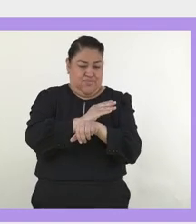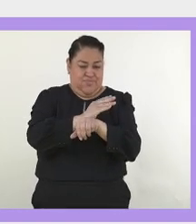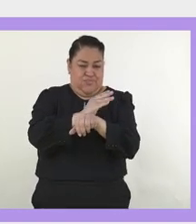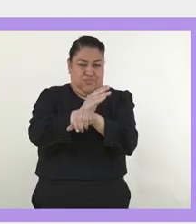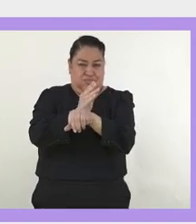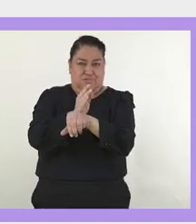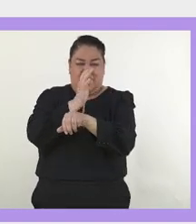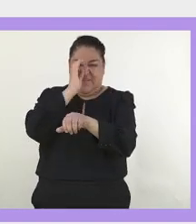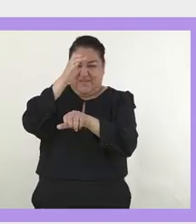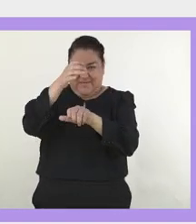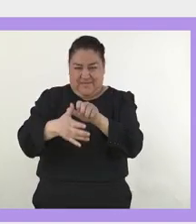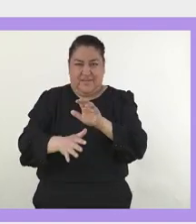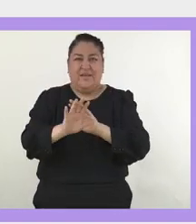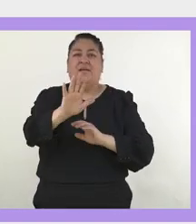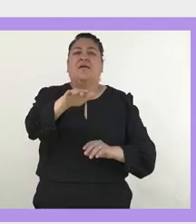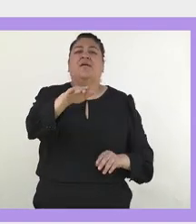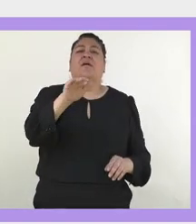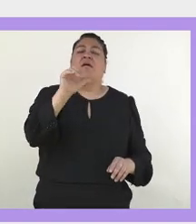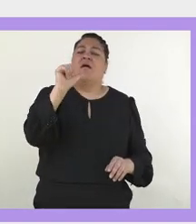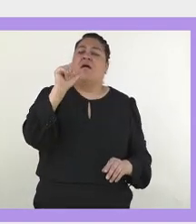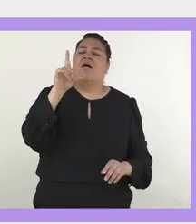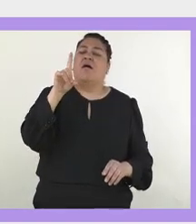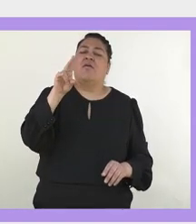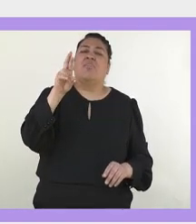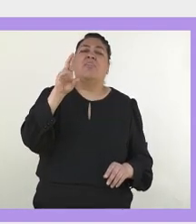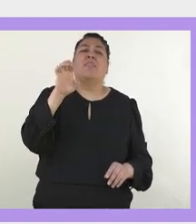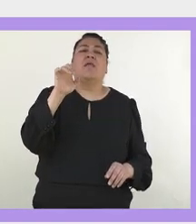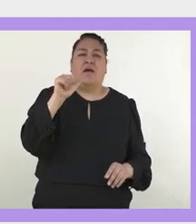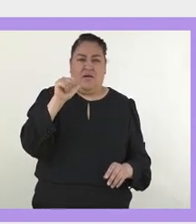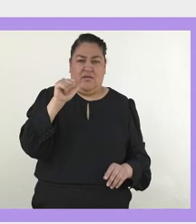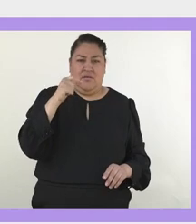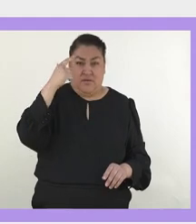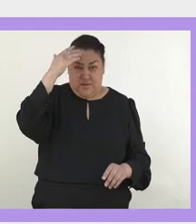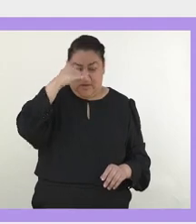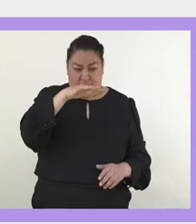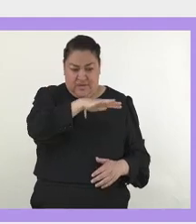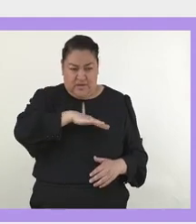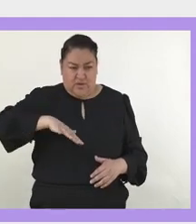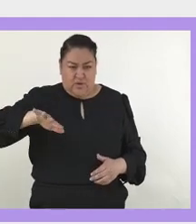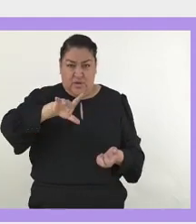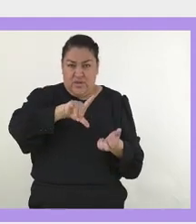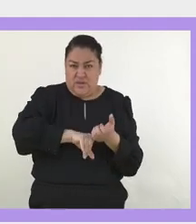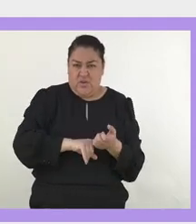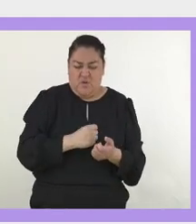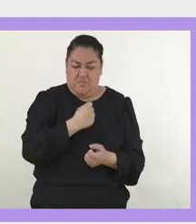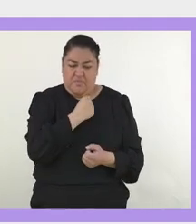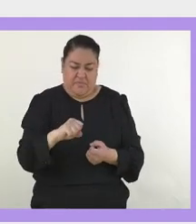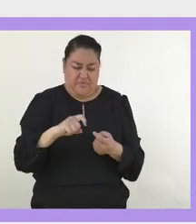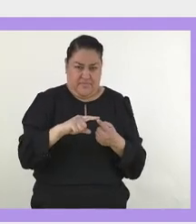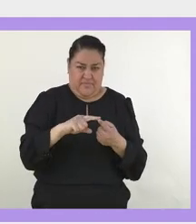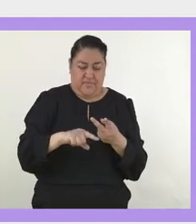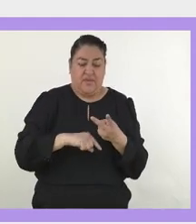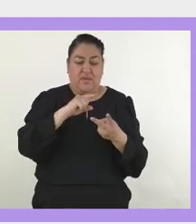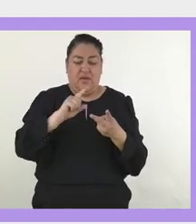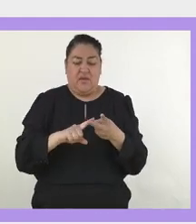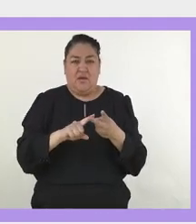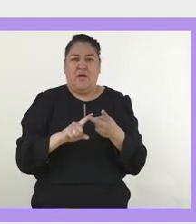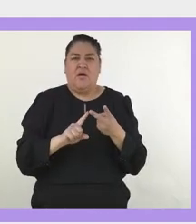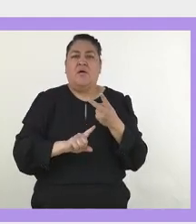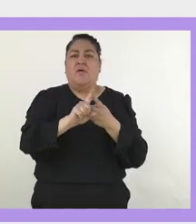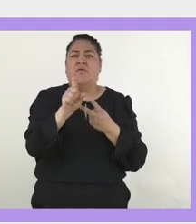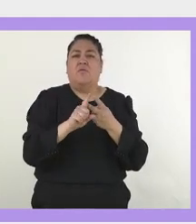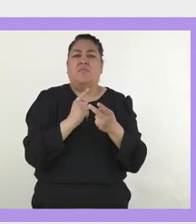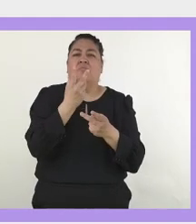ahí Andrea la principal fortaleza y el principal reto que tiene hoy el fútbol femenil en México